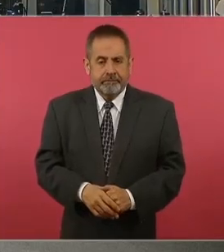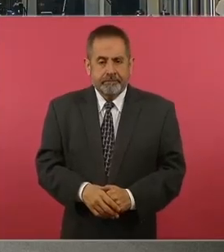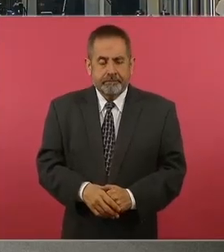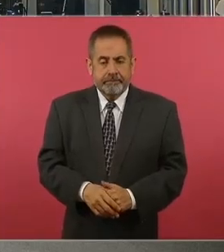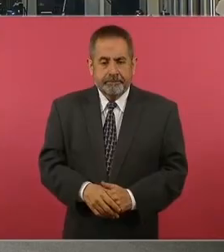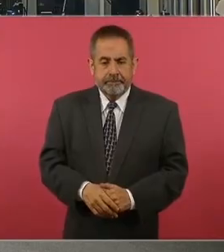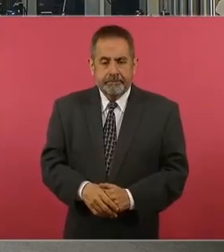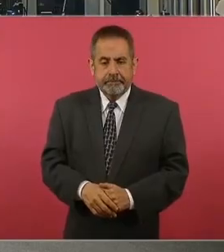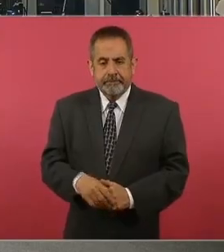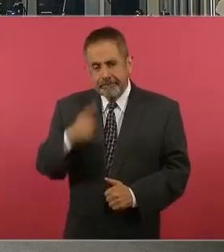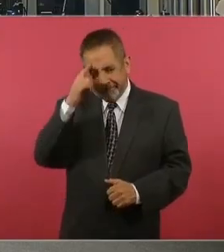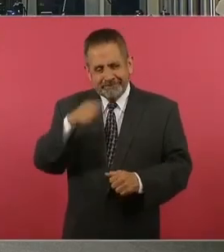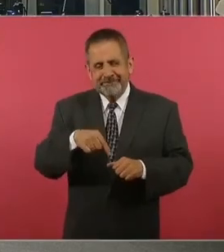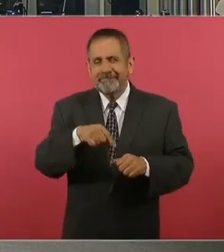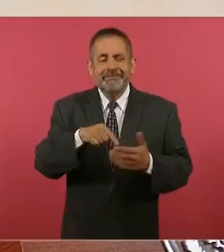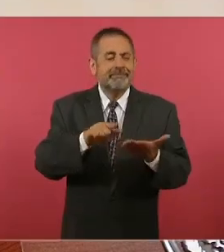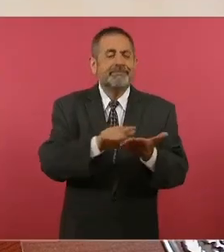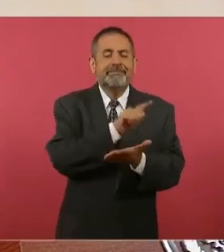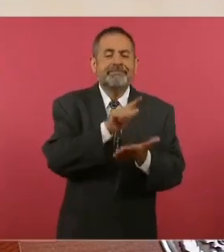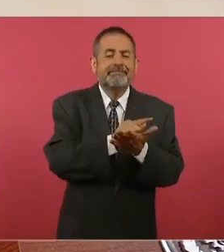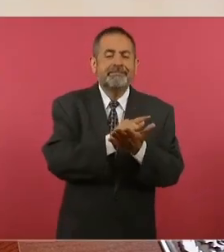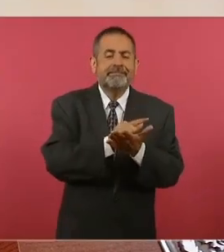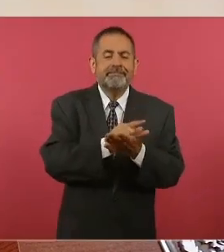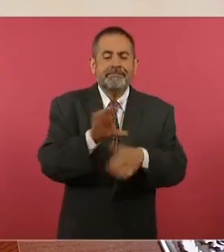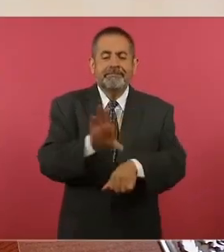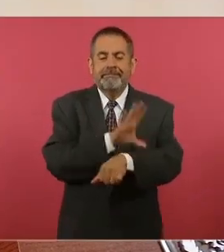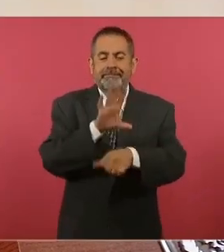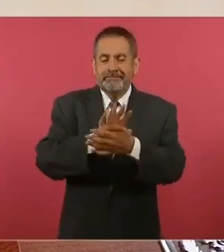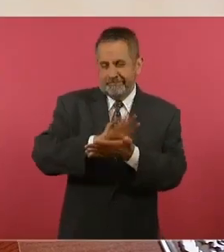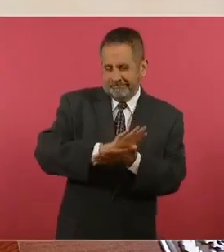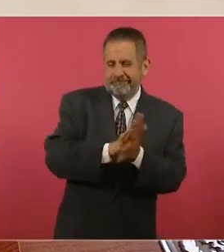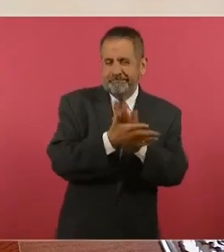aprobar la llamada reforma energética,